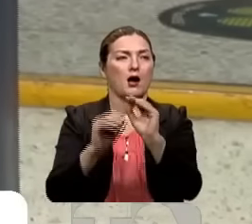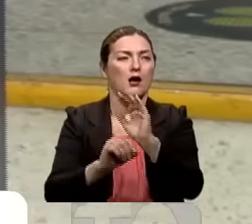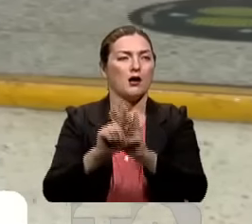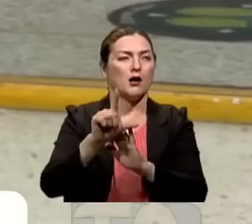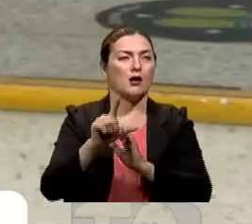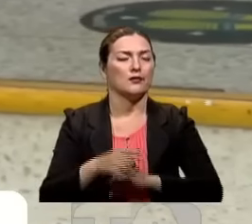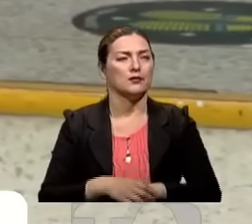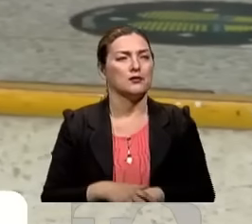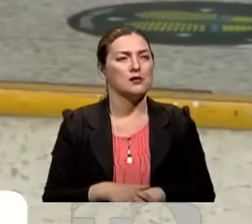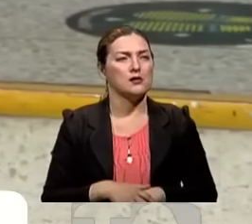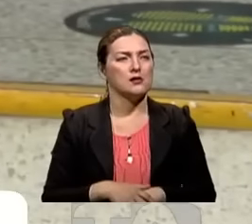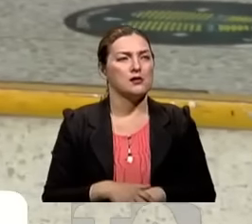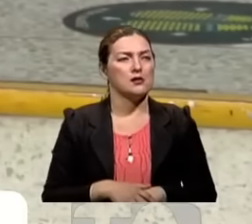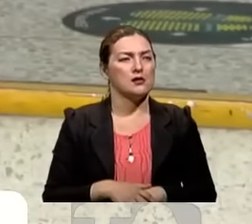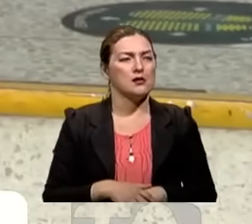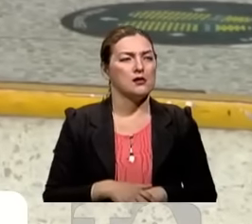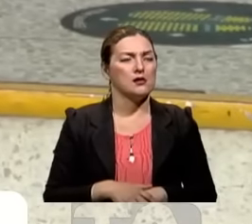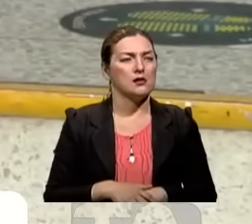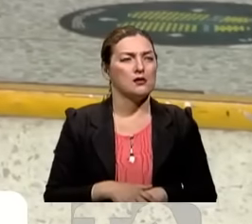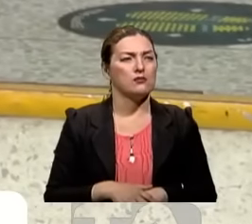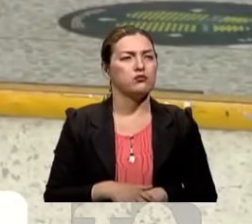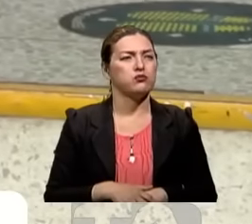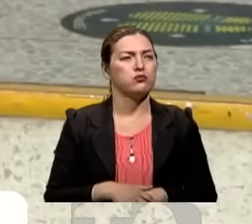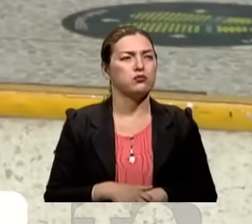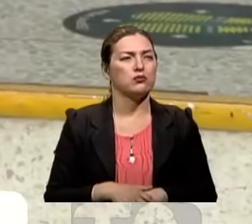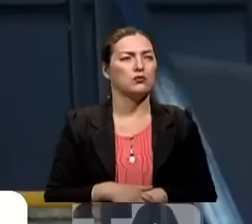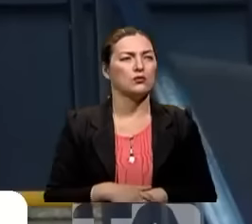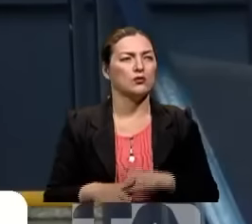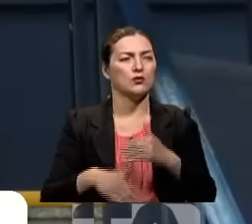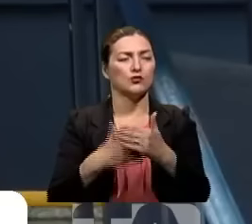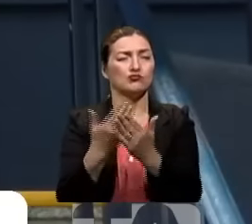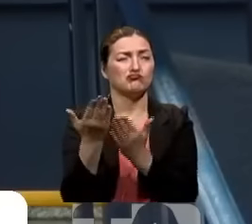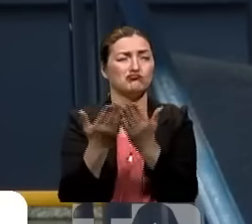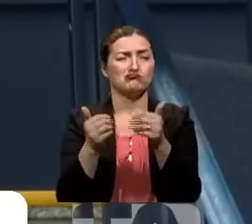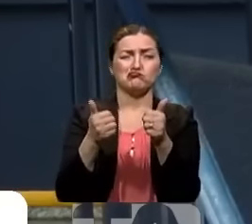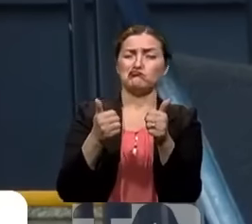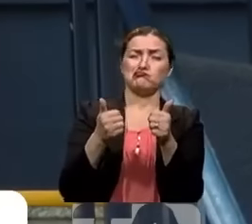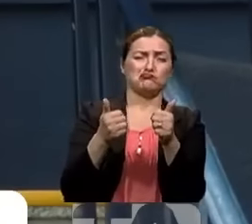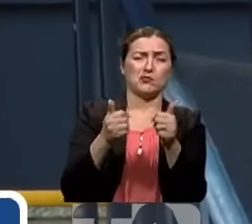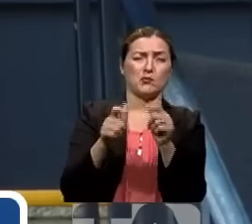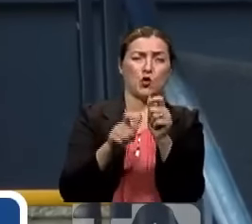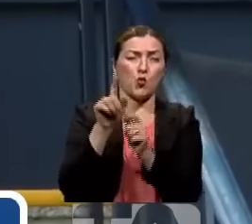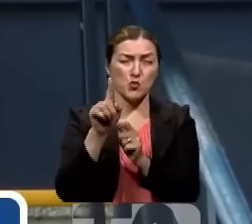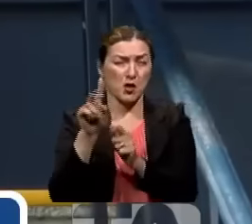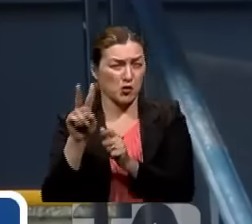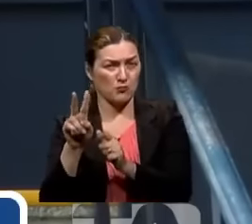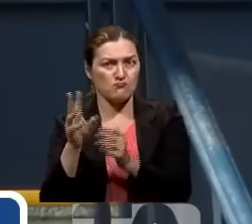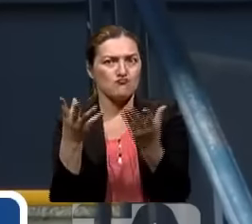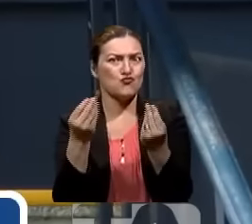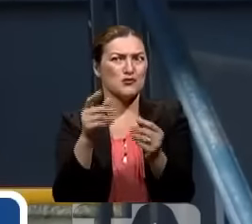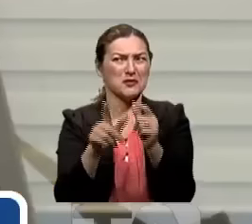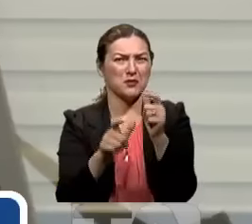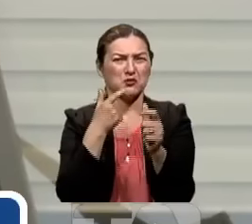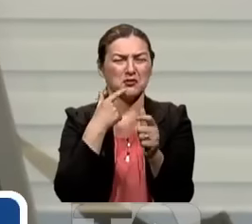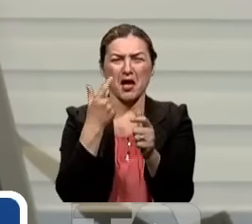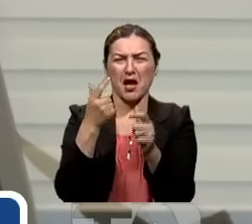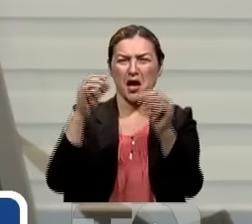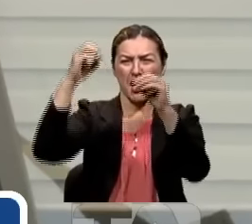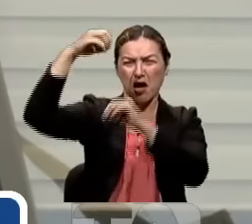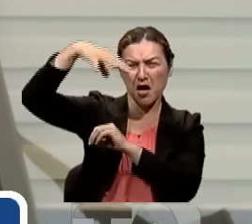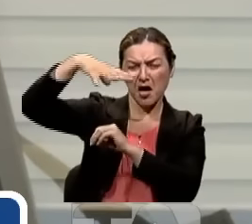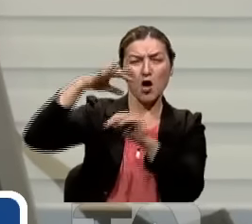Justo, porque no recibimos todo el servicio que es adecuado. No es uno ni dos, sino decenas de ciudadanos que